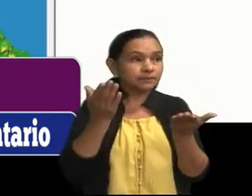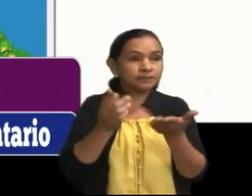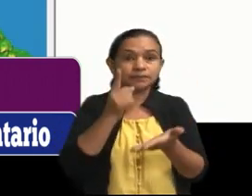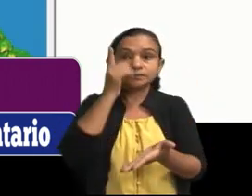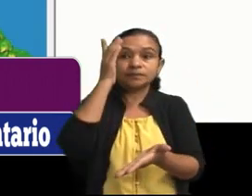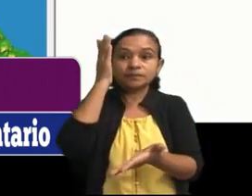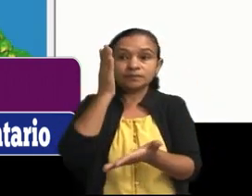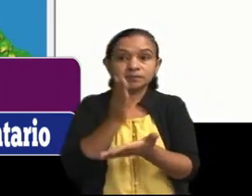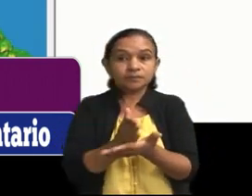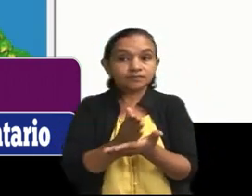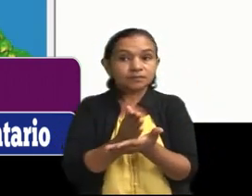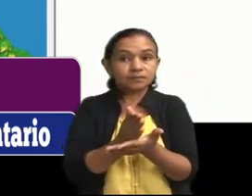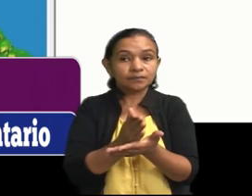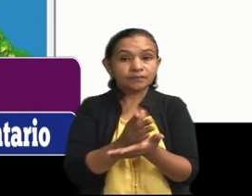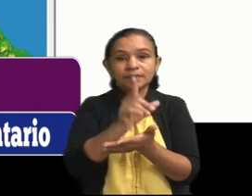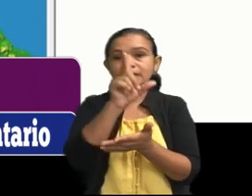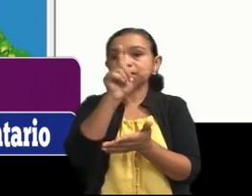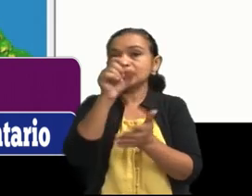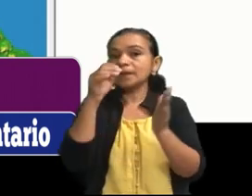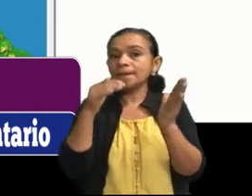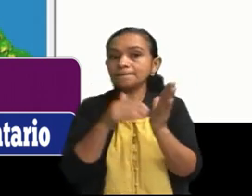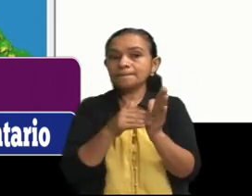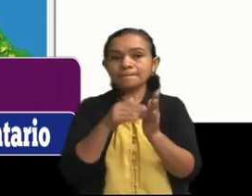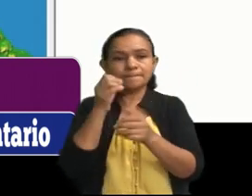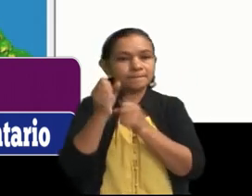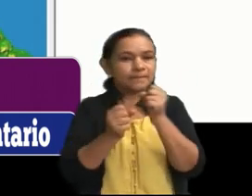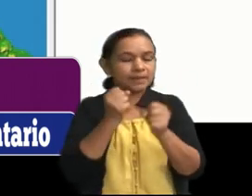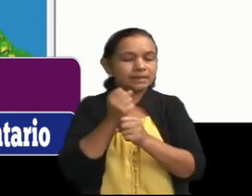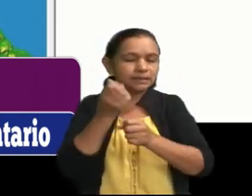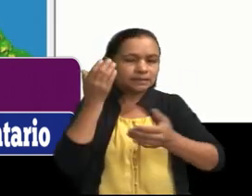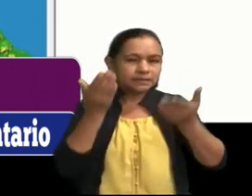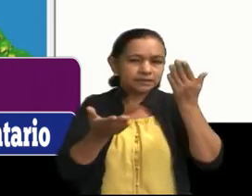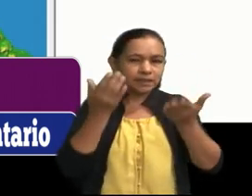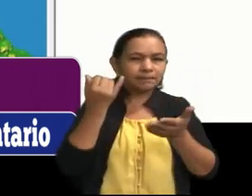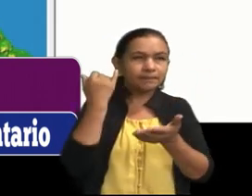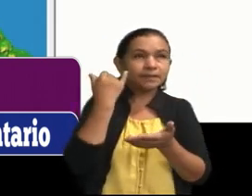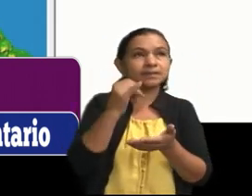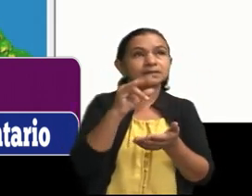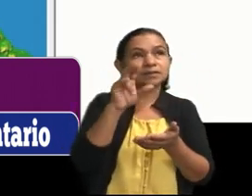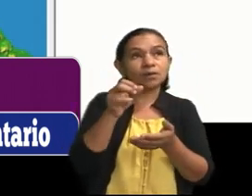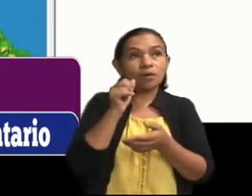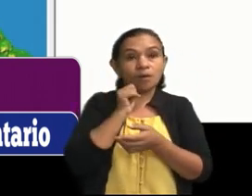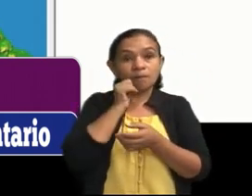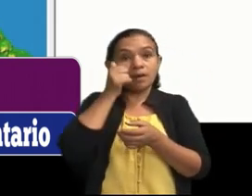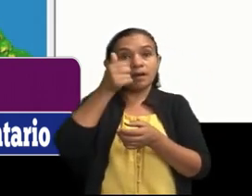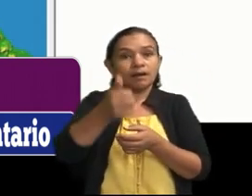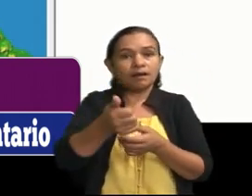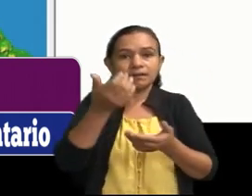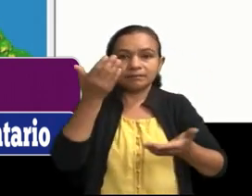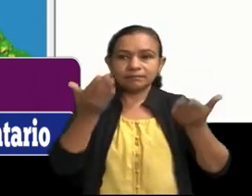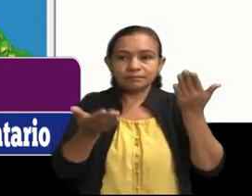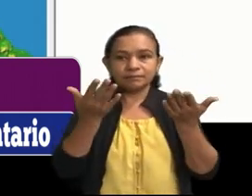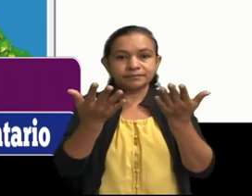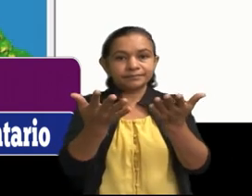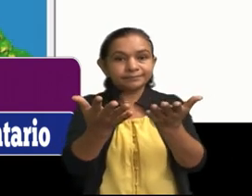en 3.000 años pasa algo como eso, pero podría ser mañana. Exacto. Y por eso